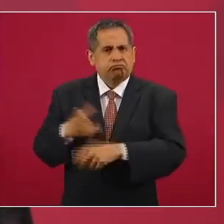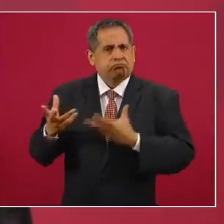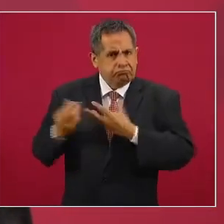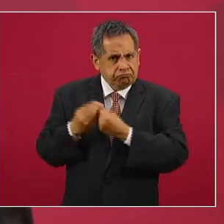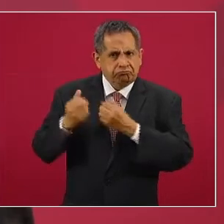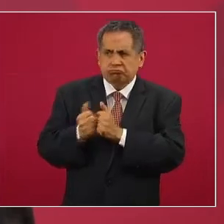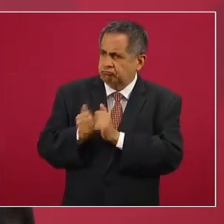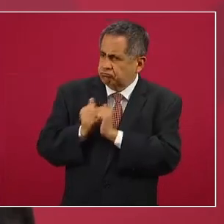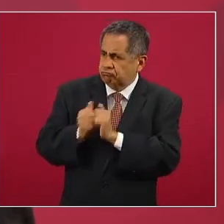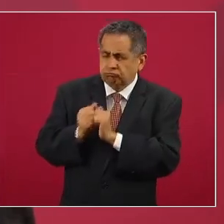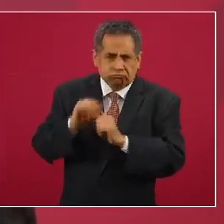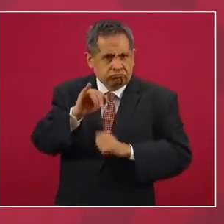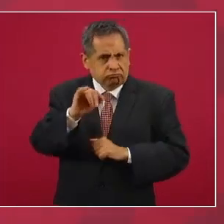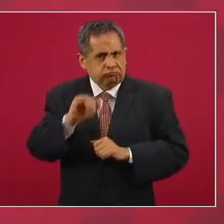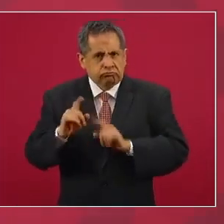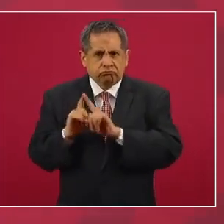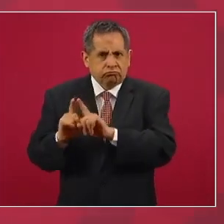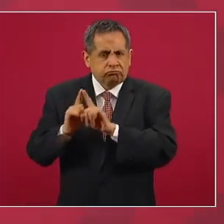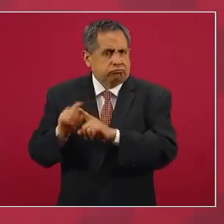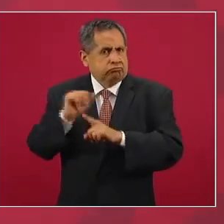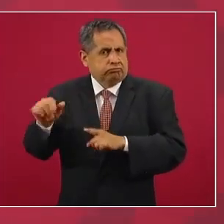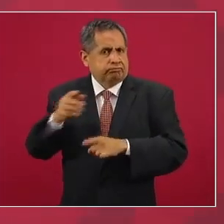convivían.